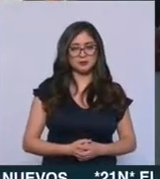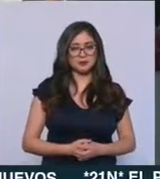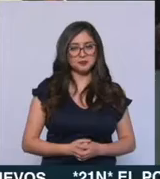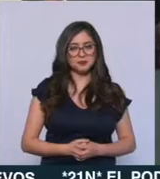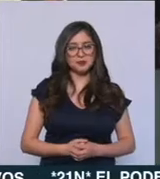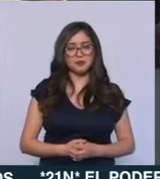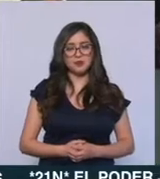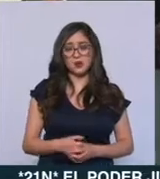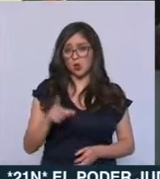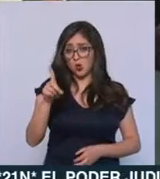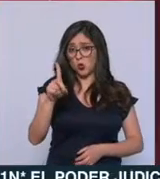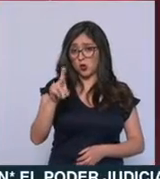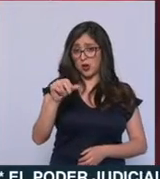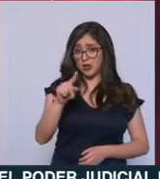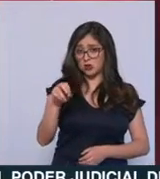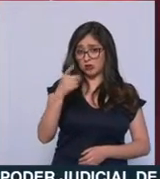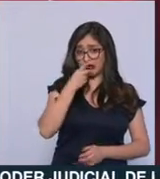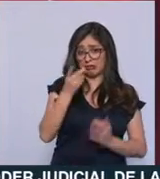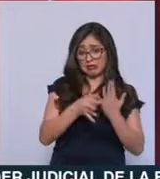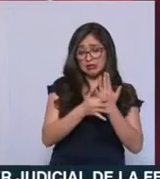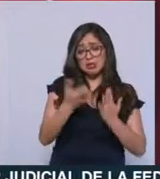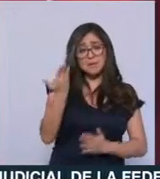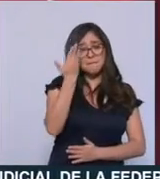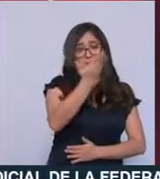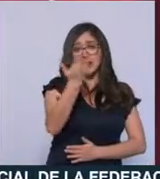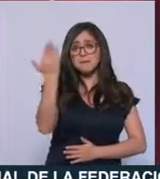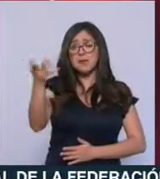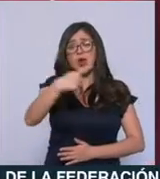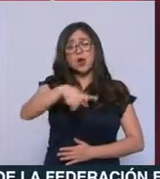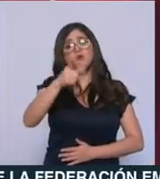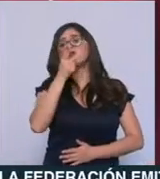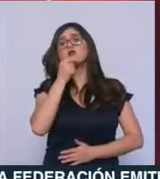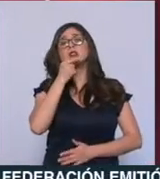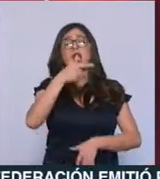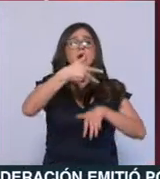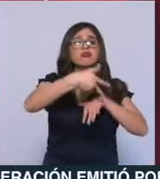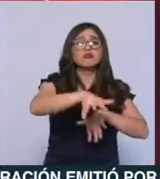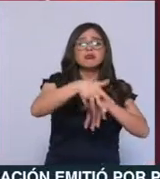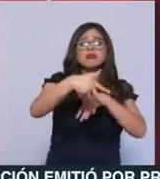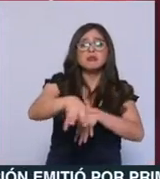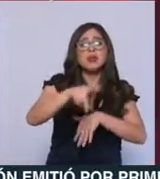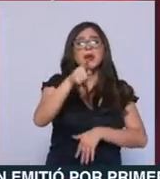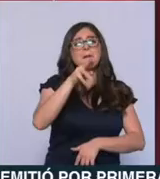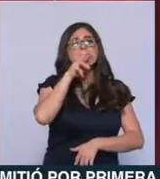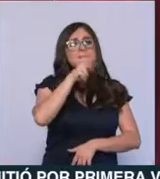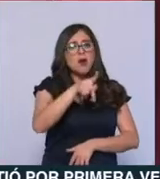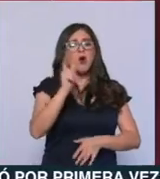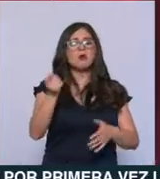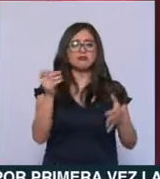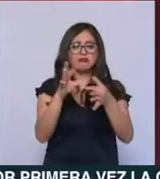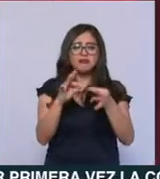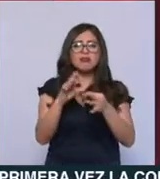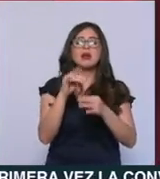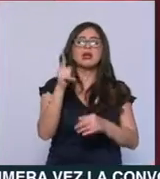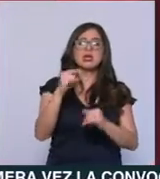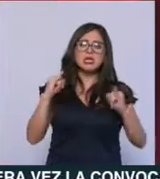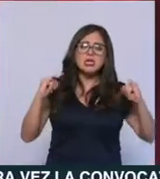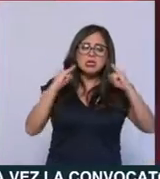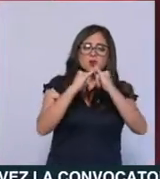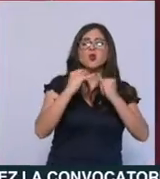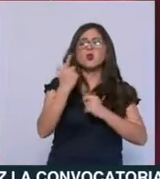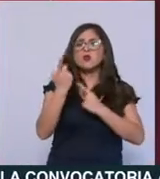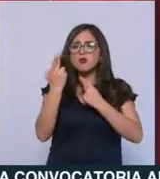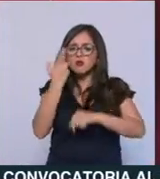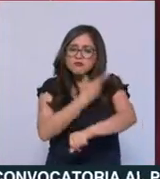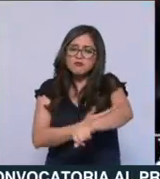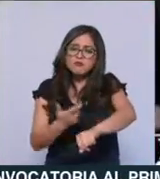parte, Durazo Montaño hizo un llamado a los policías manifestantes, a quienes les pidió utilizar las vías institucionales para plantear sus